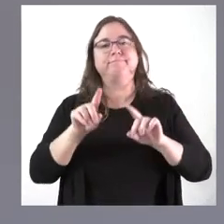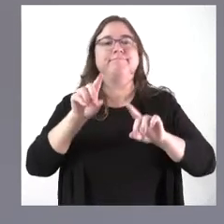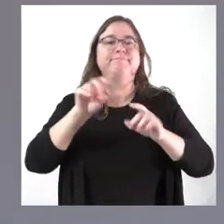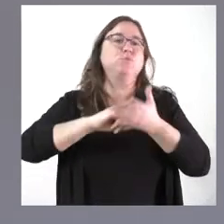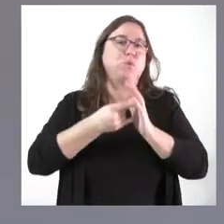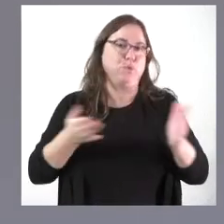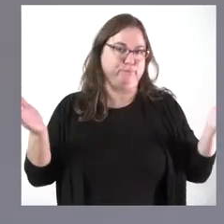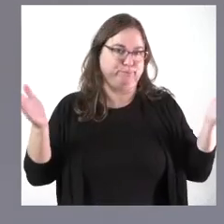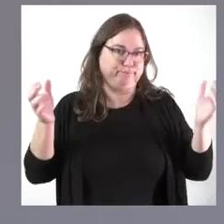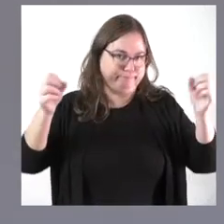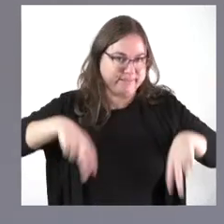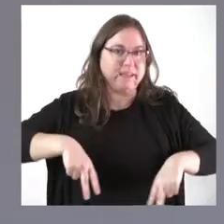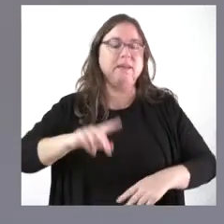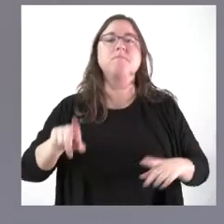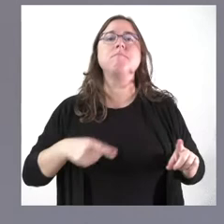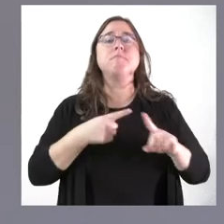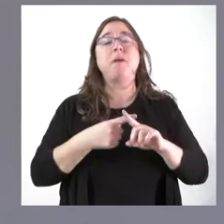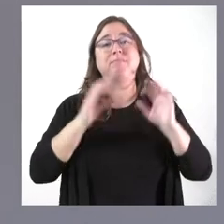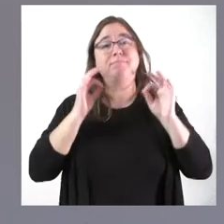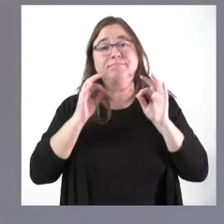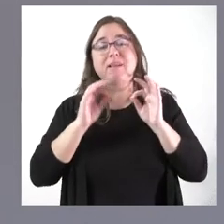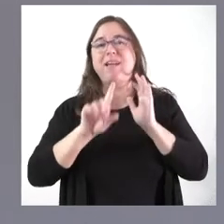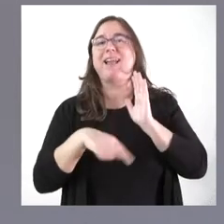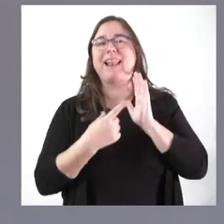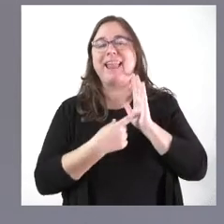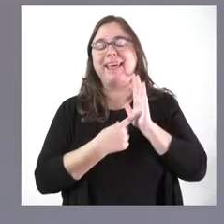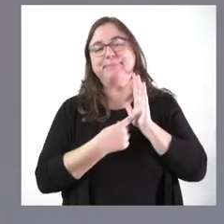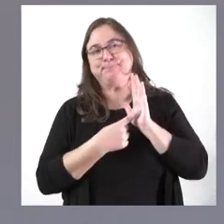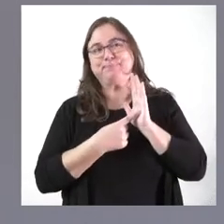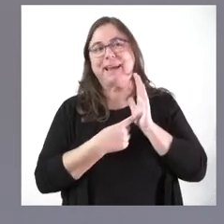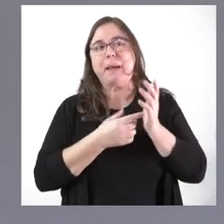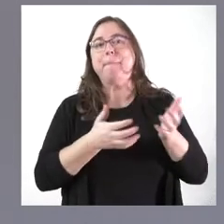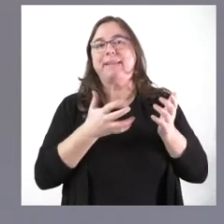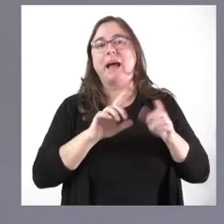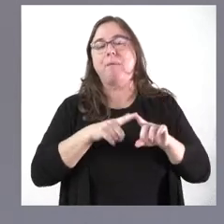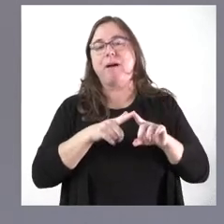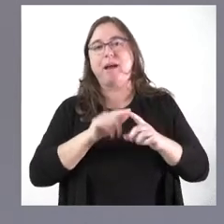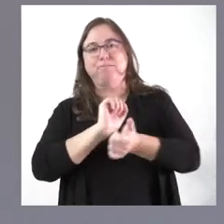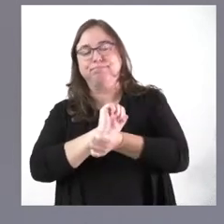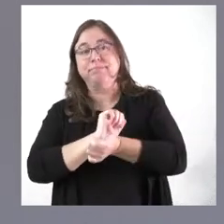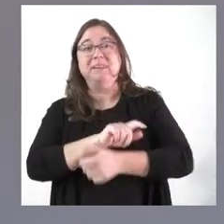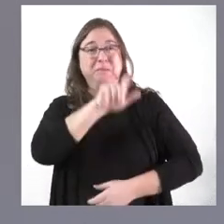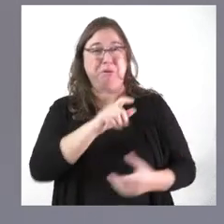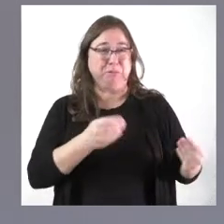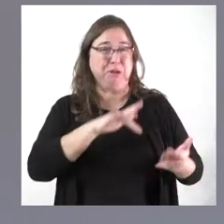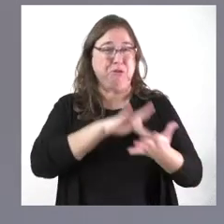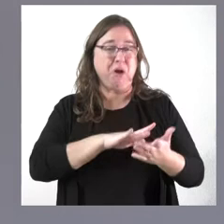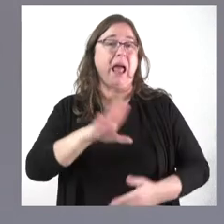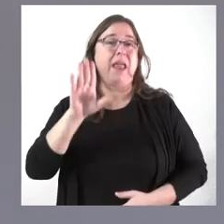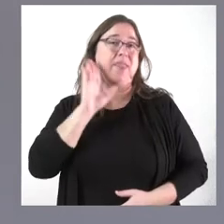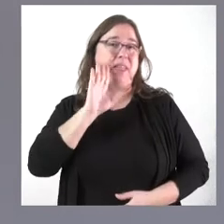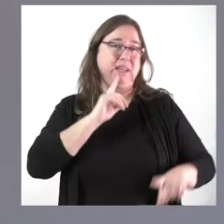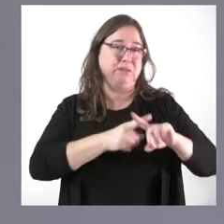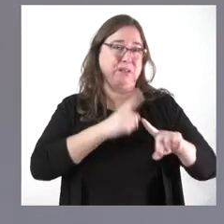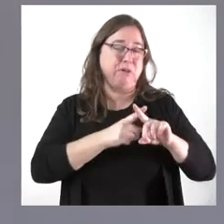en aplicación de la legislación más favorable pues muchísimas personas que han cometido delitos sexuales se van a beneficiar